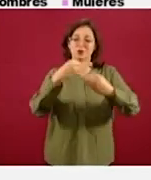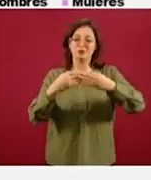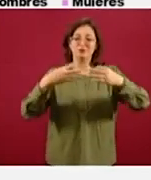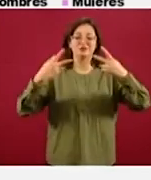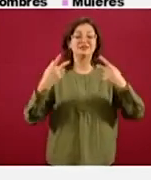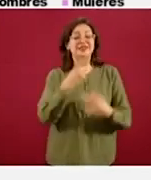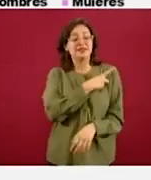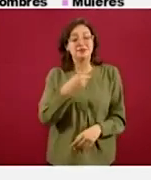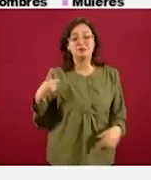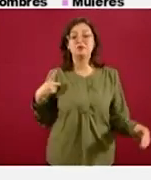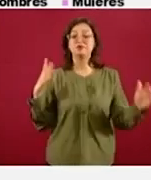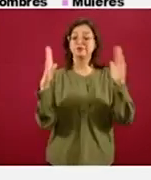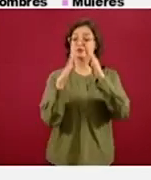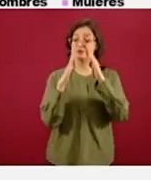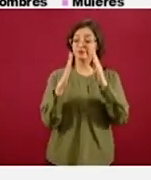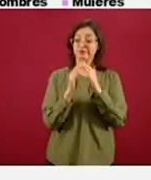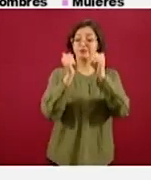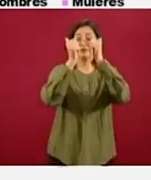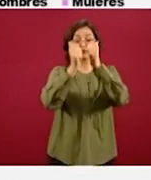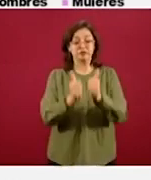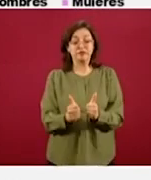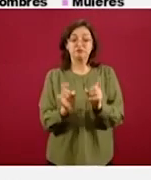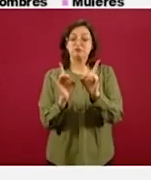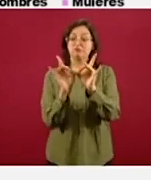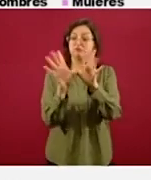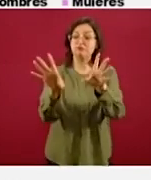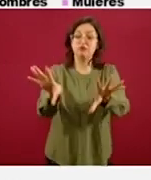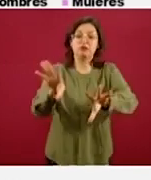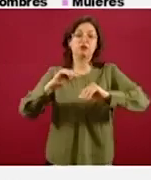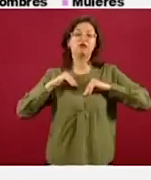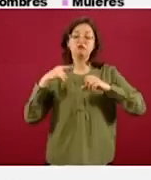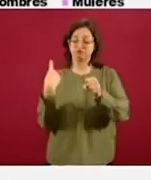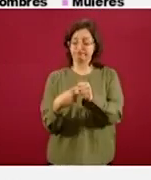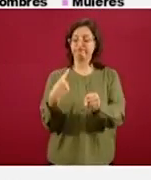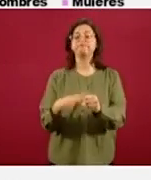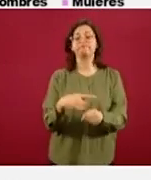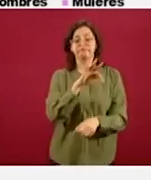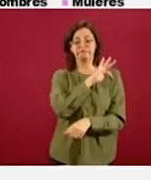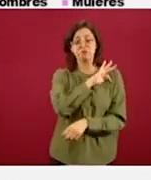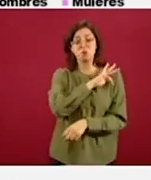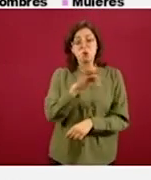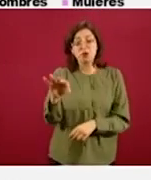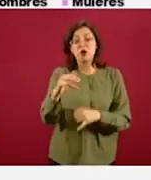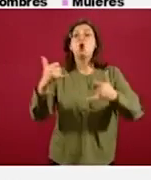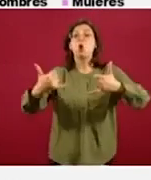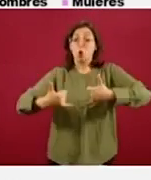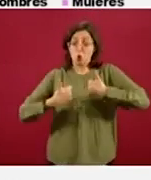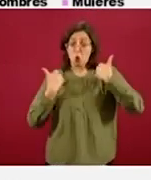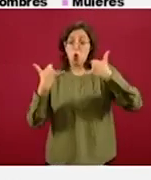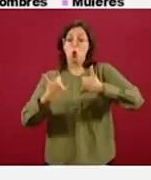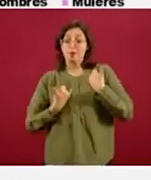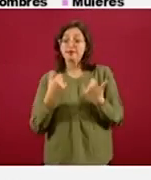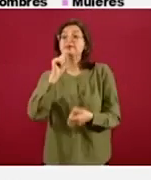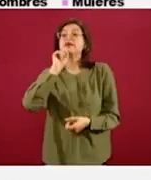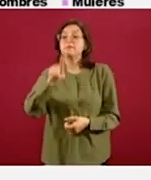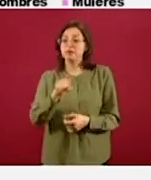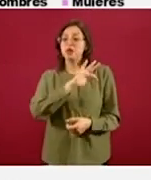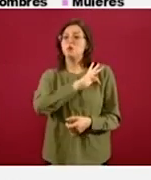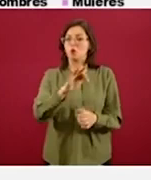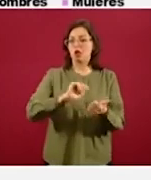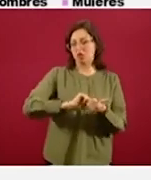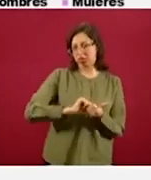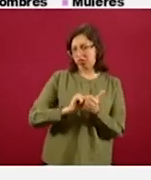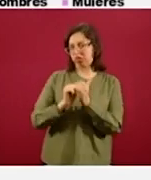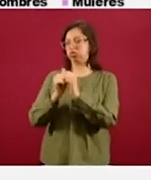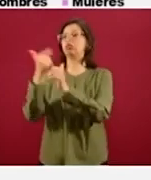en casa, porque todos nos podemos enfermar. Y también a los jóvenes les puede dar casos graves, no